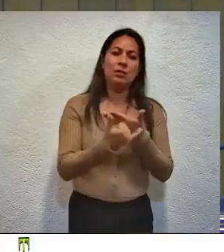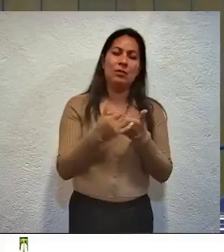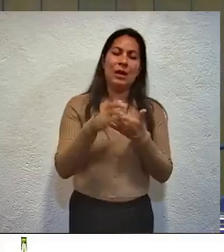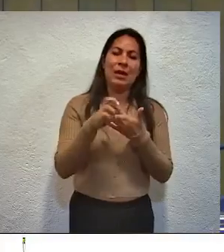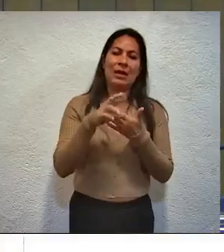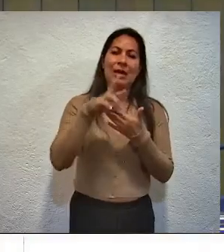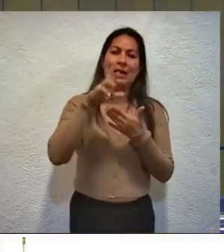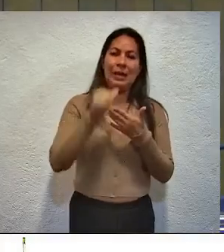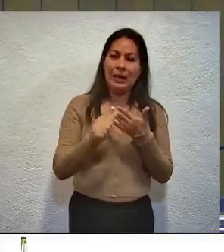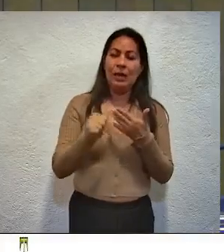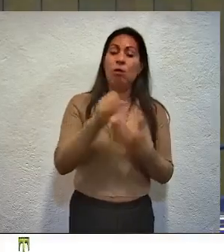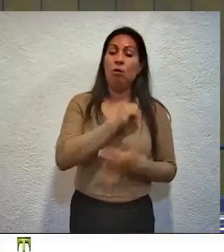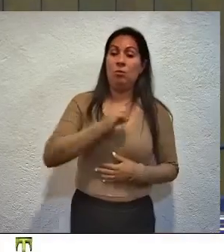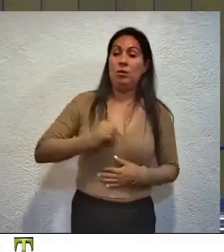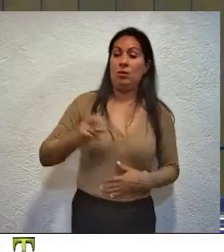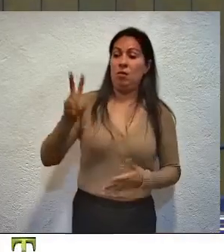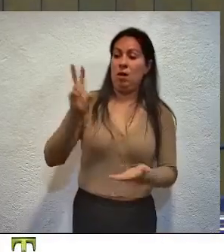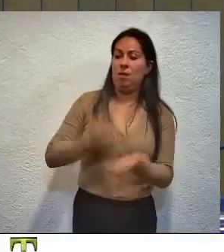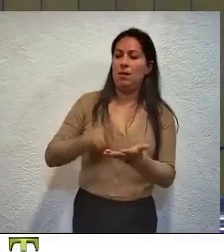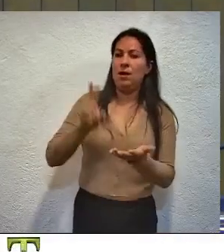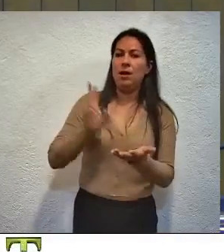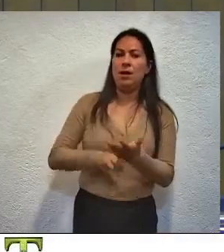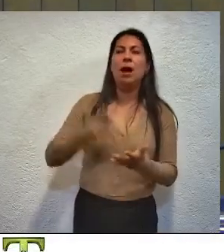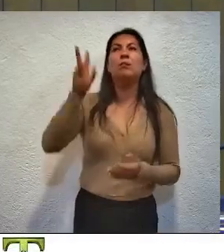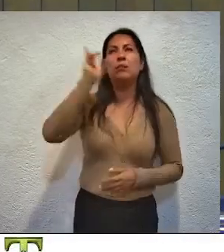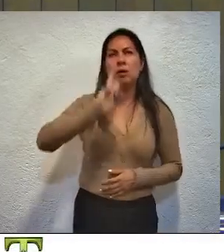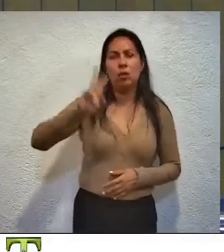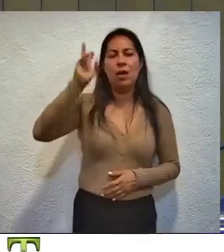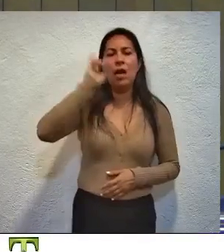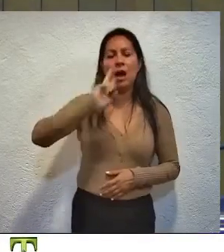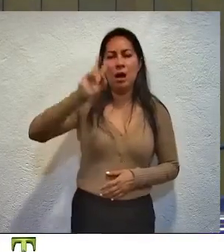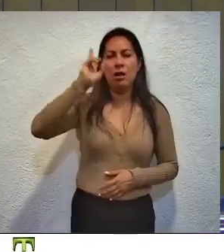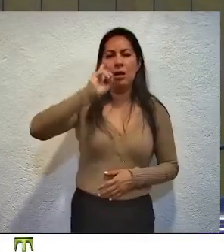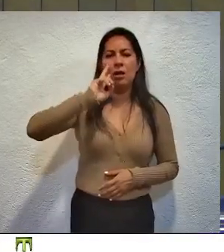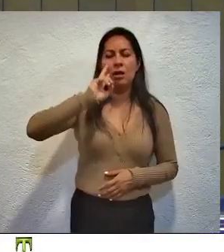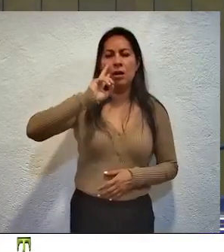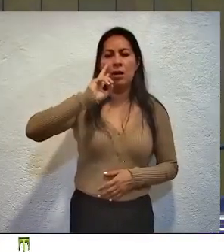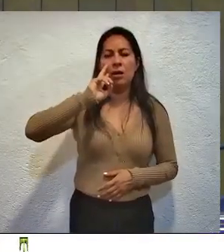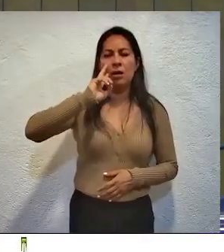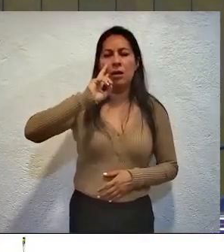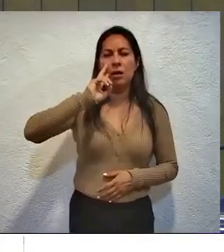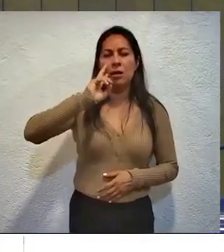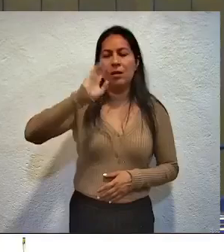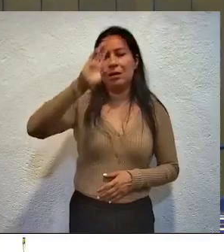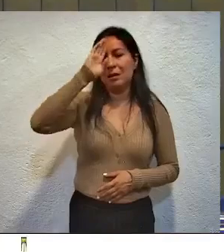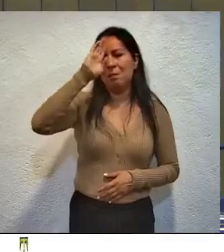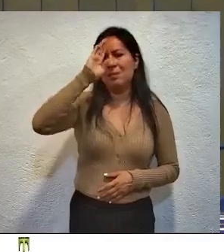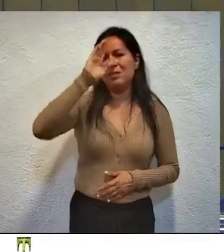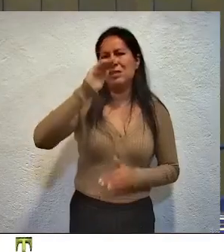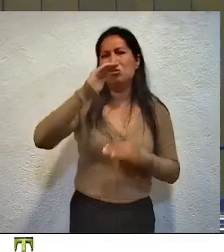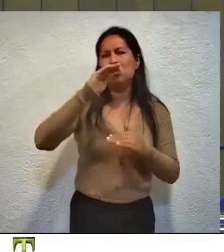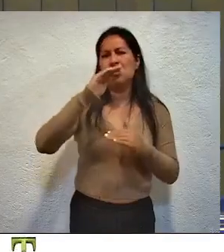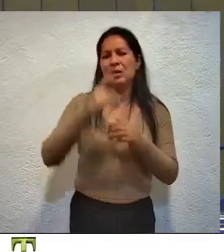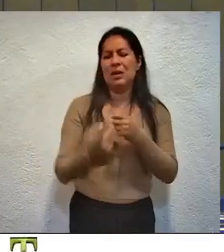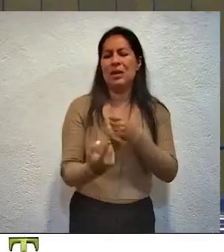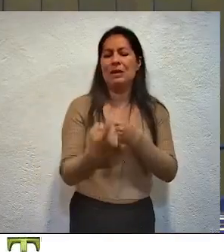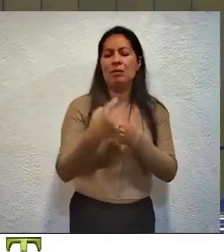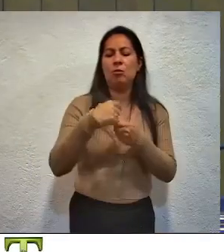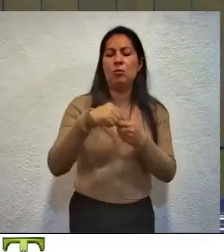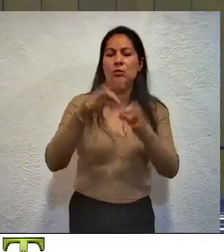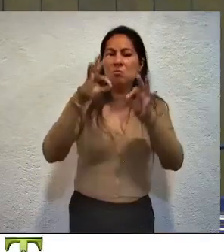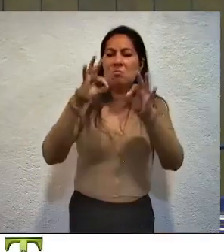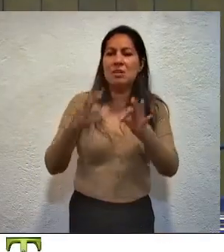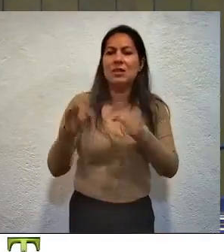ANCRA está obligado a validar, a valorar y a reflexionar sobre la incorporación plena